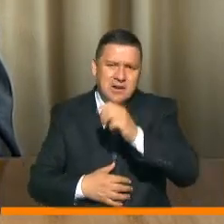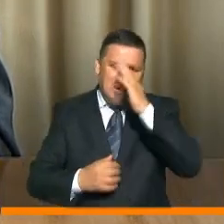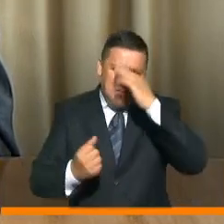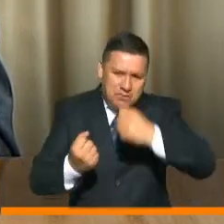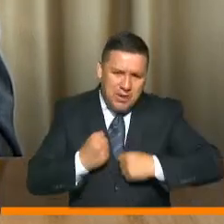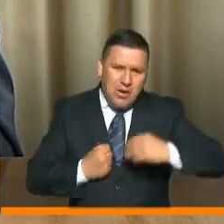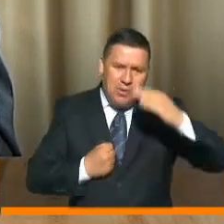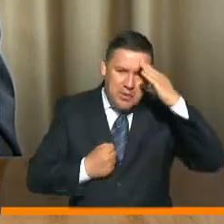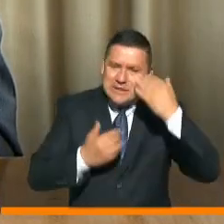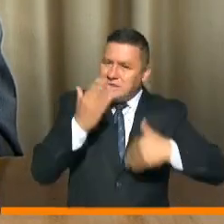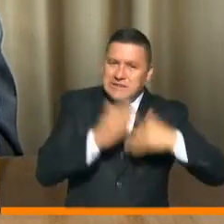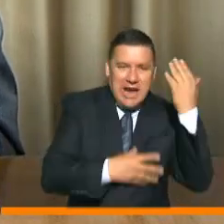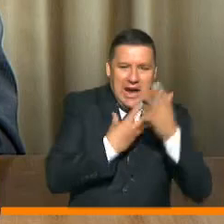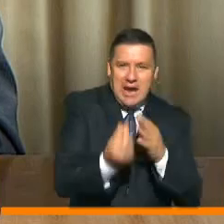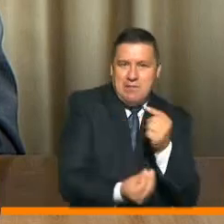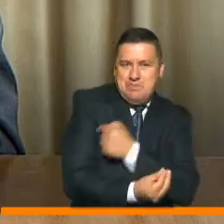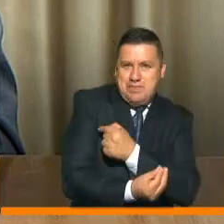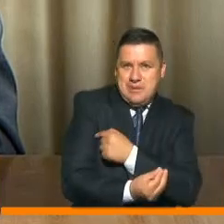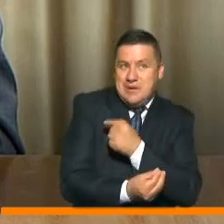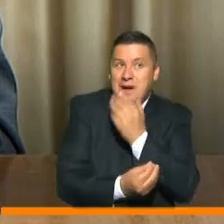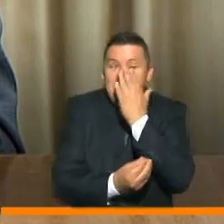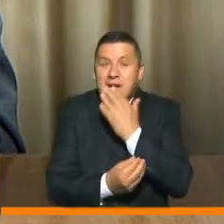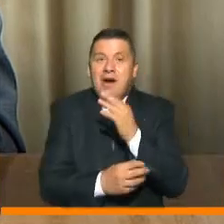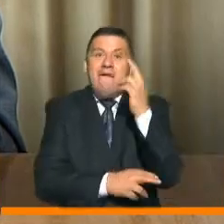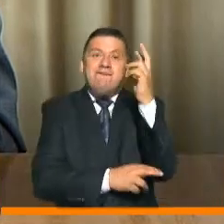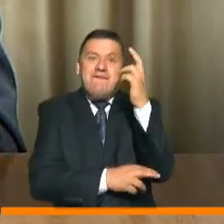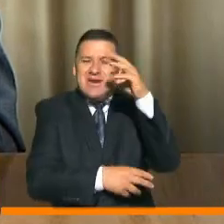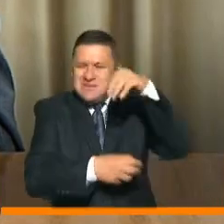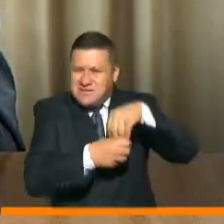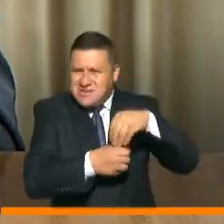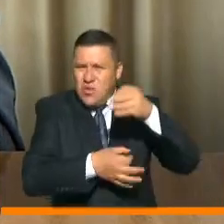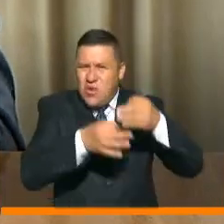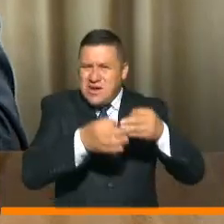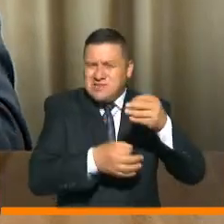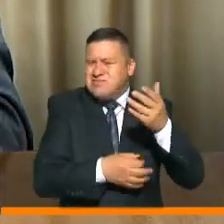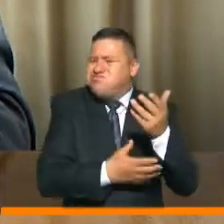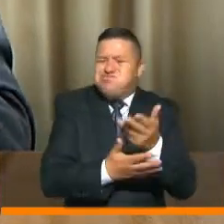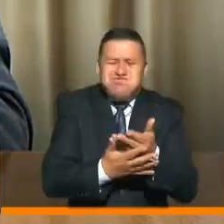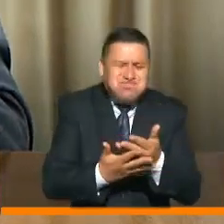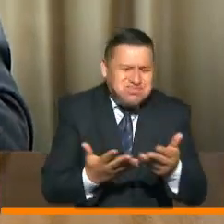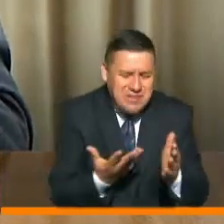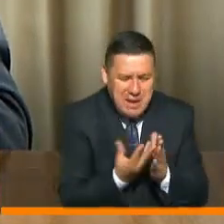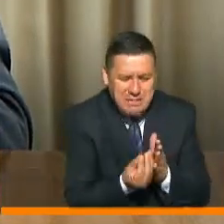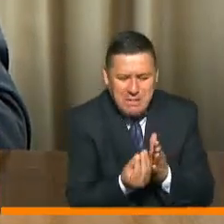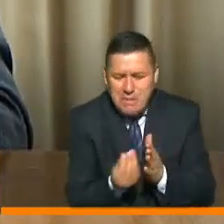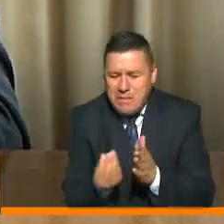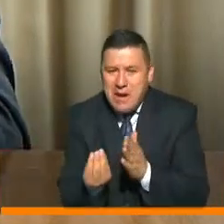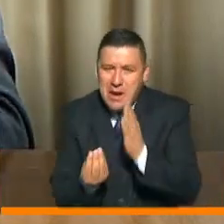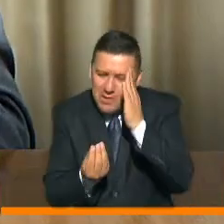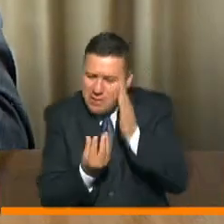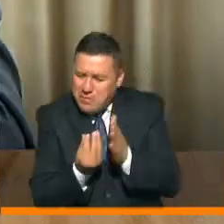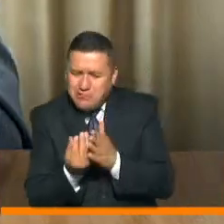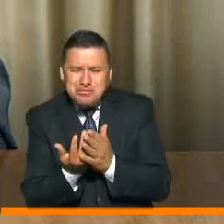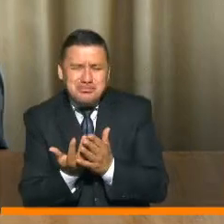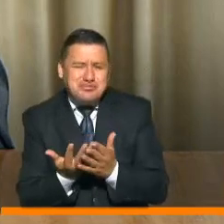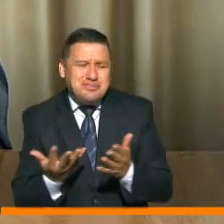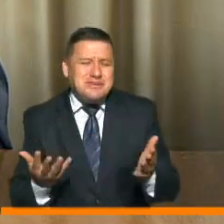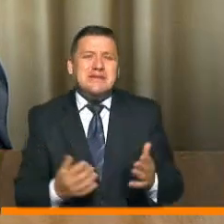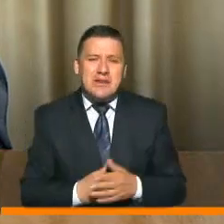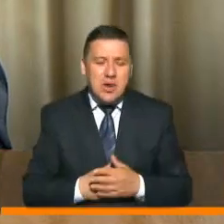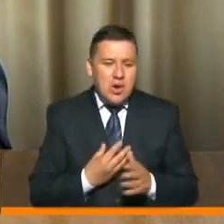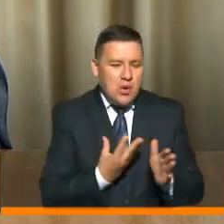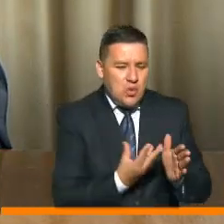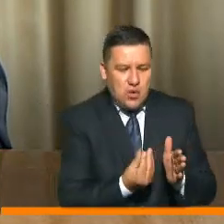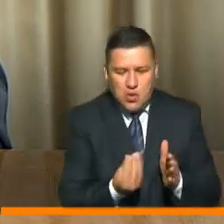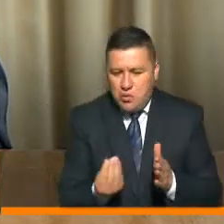fuerza pública, personal de la fiscalía con funciones judiciales. Digamos que hay una cantidad de